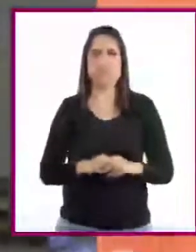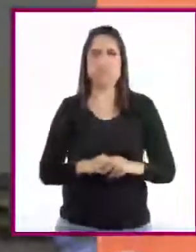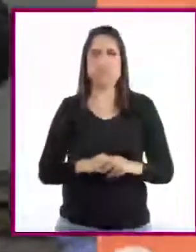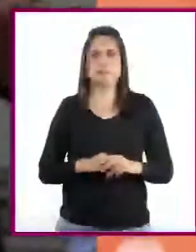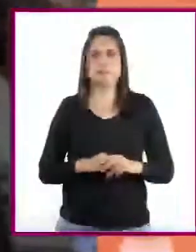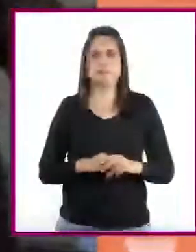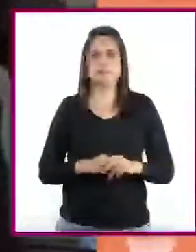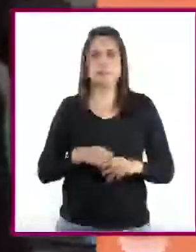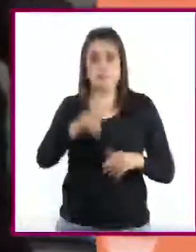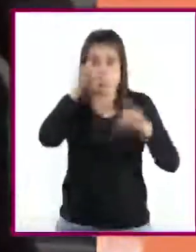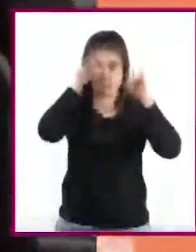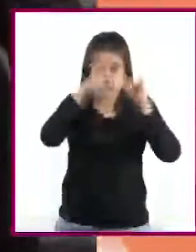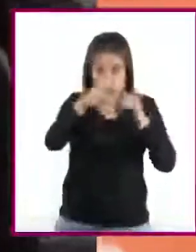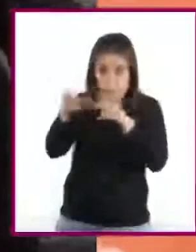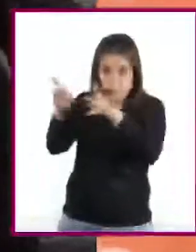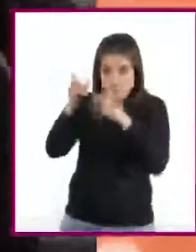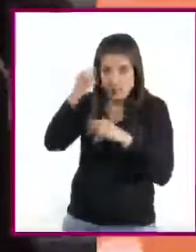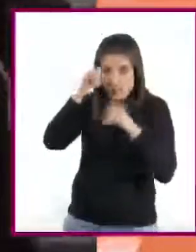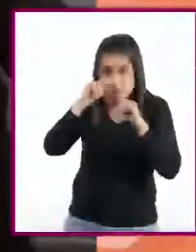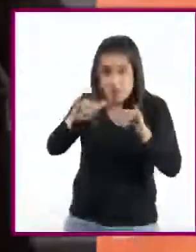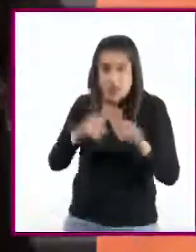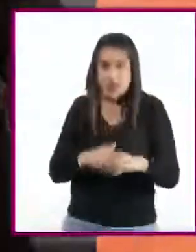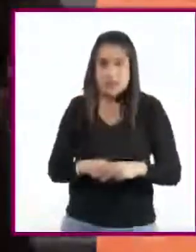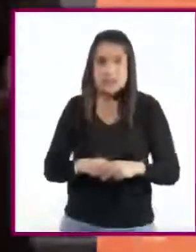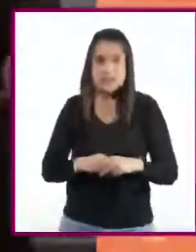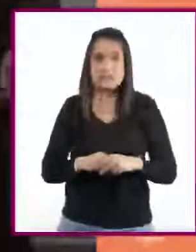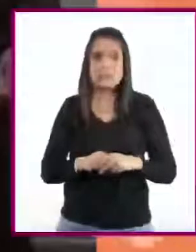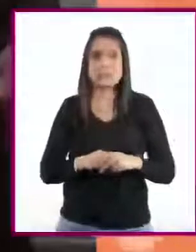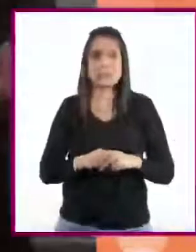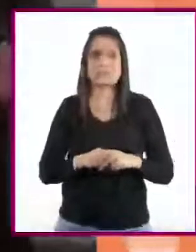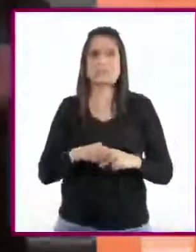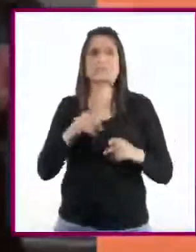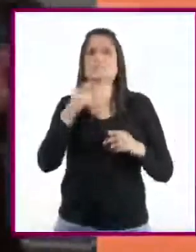¿Robaste tú la vaca del señor aquí presente?